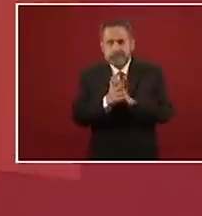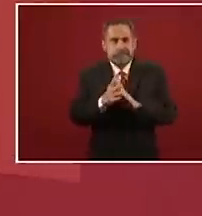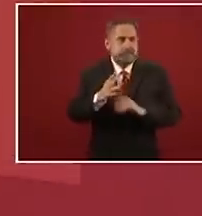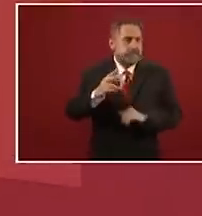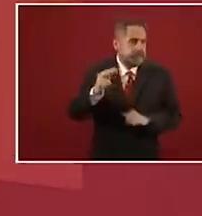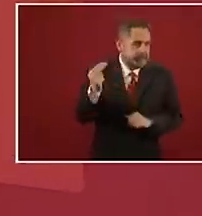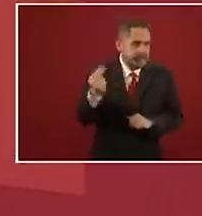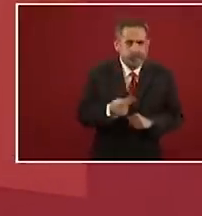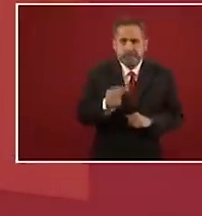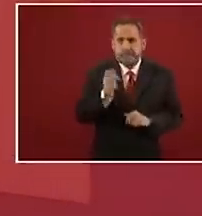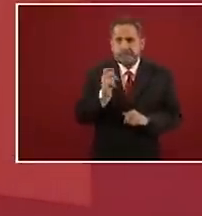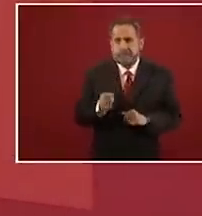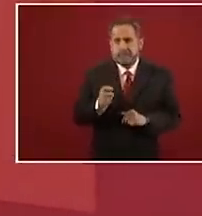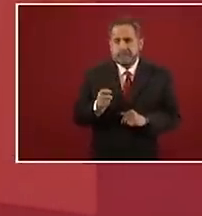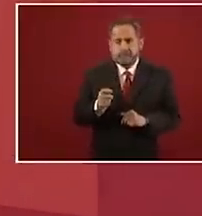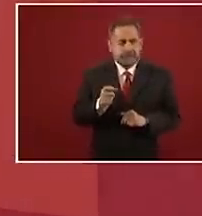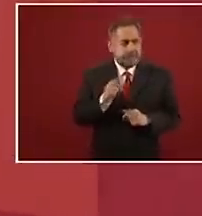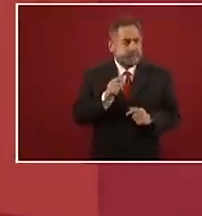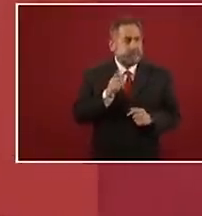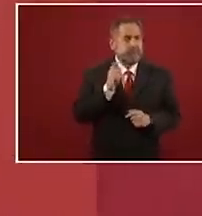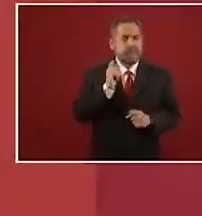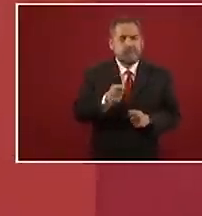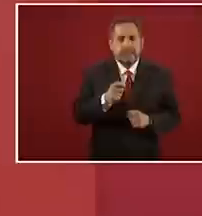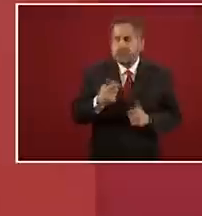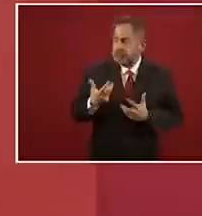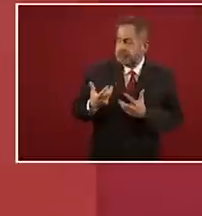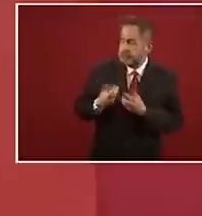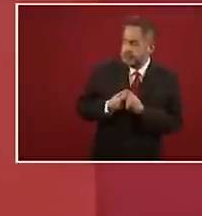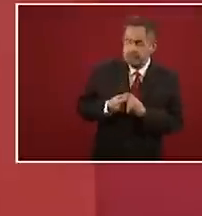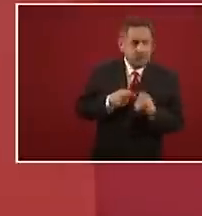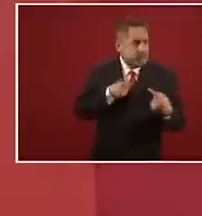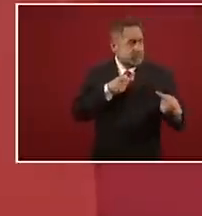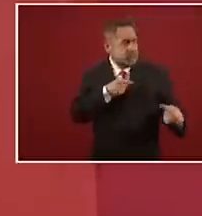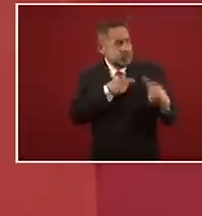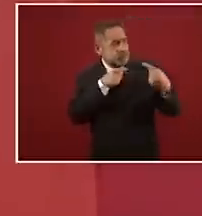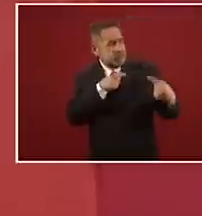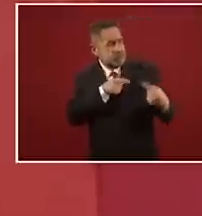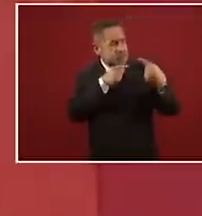de enfrentar inercias,